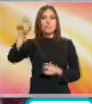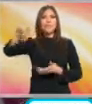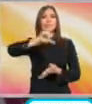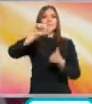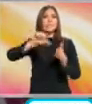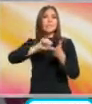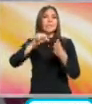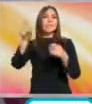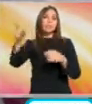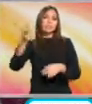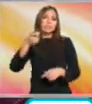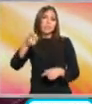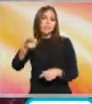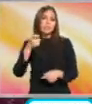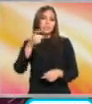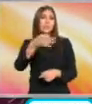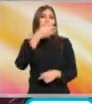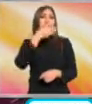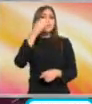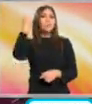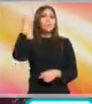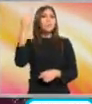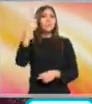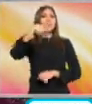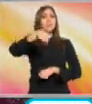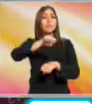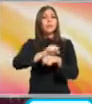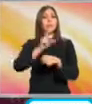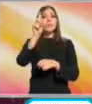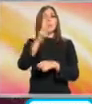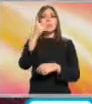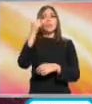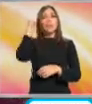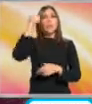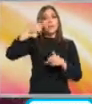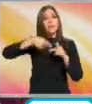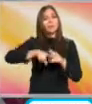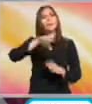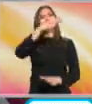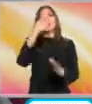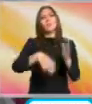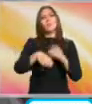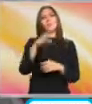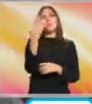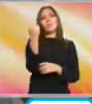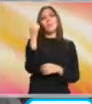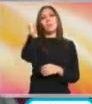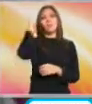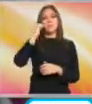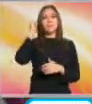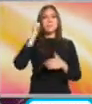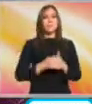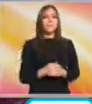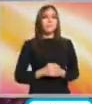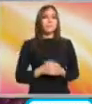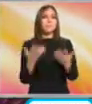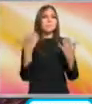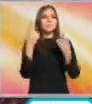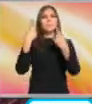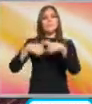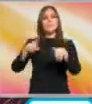Esta fiesta dura una semana, el domingo 2 de abril empieza y termina el 9 de abril. Se realizan